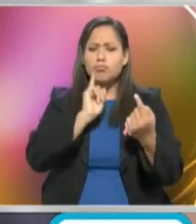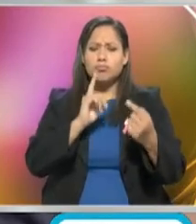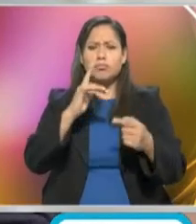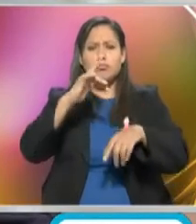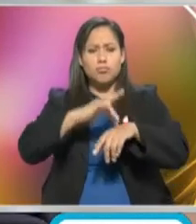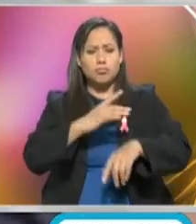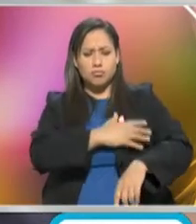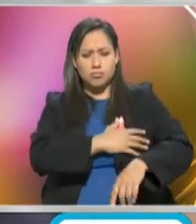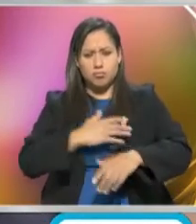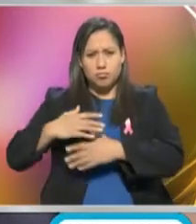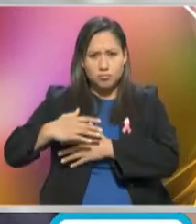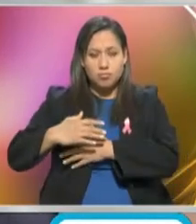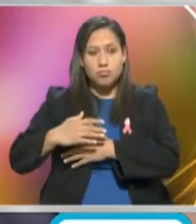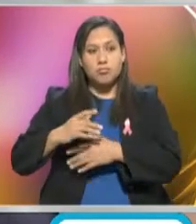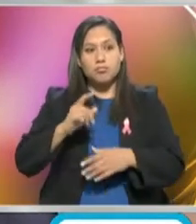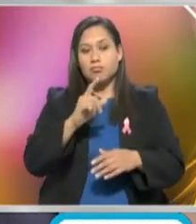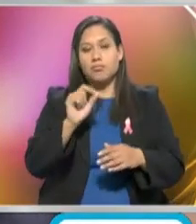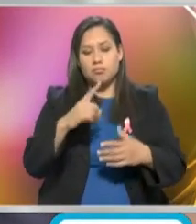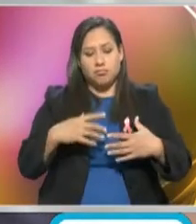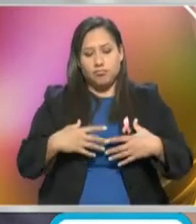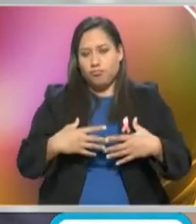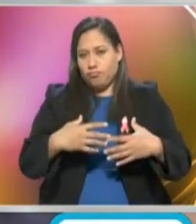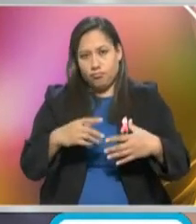mamas? Desde que se desarrollan las mamas.